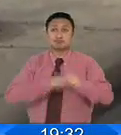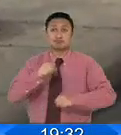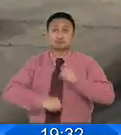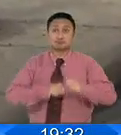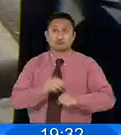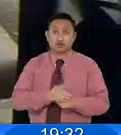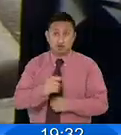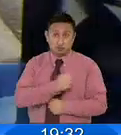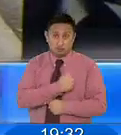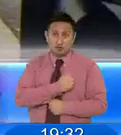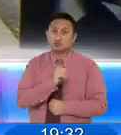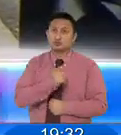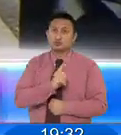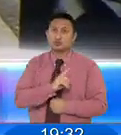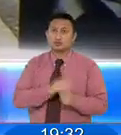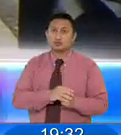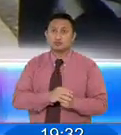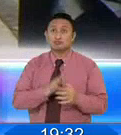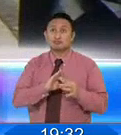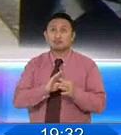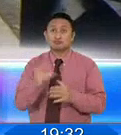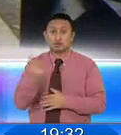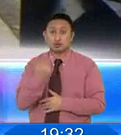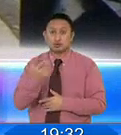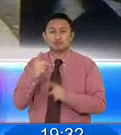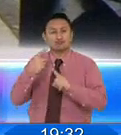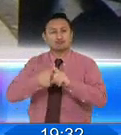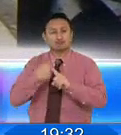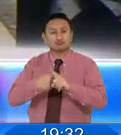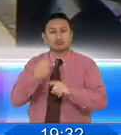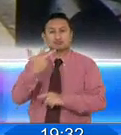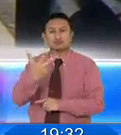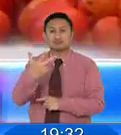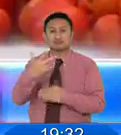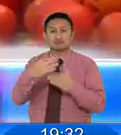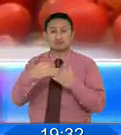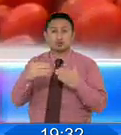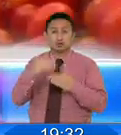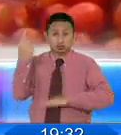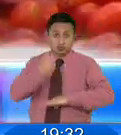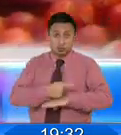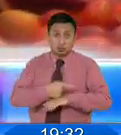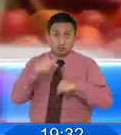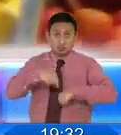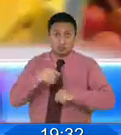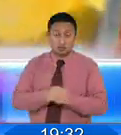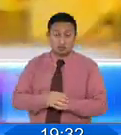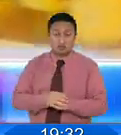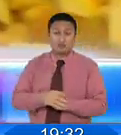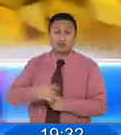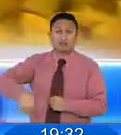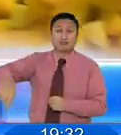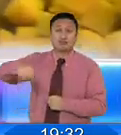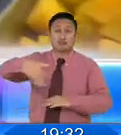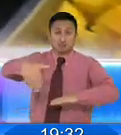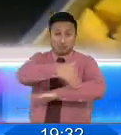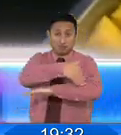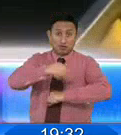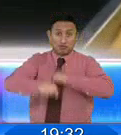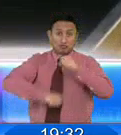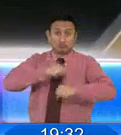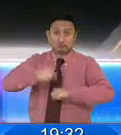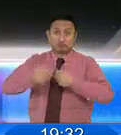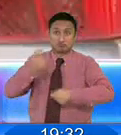pertenecía. Él y su compañero lo alquilaban por $3 diarios con la finalidad de recorrer varios sectores en la